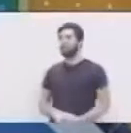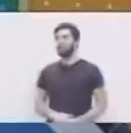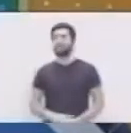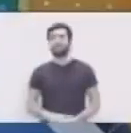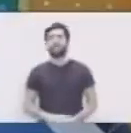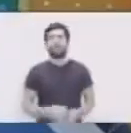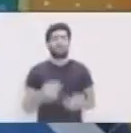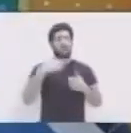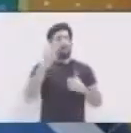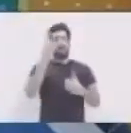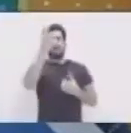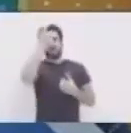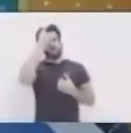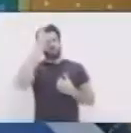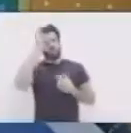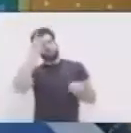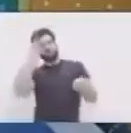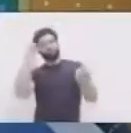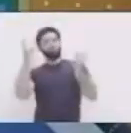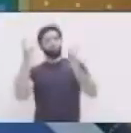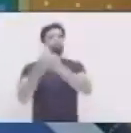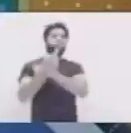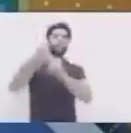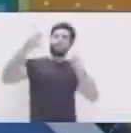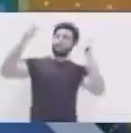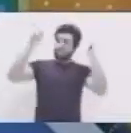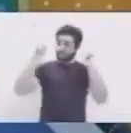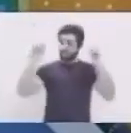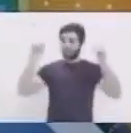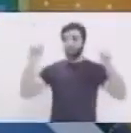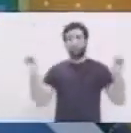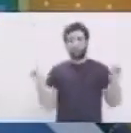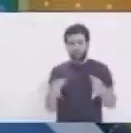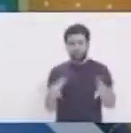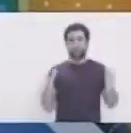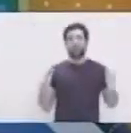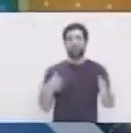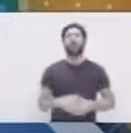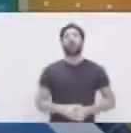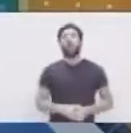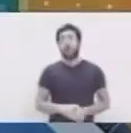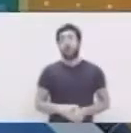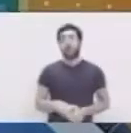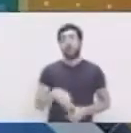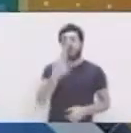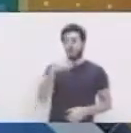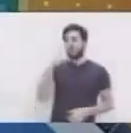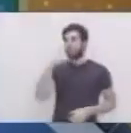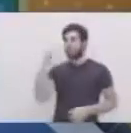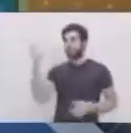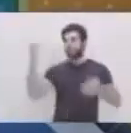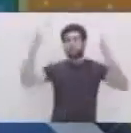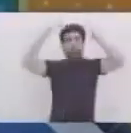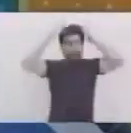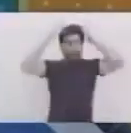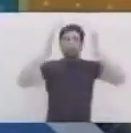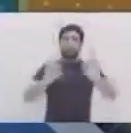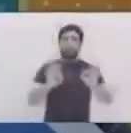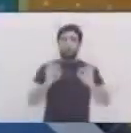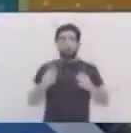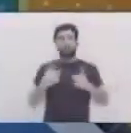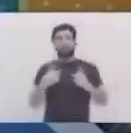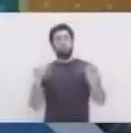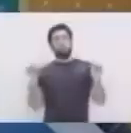rey. Voy a dejar de ser rey. Muy bien, entonces el mago tiene un sombrero. Mira, te queda perfecto. ¿Sí parezco mago?